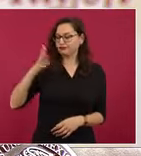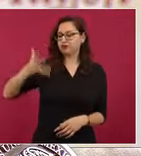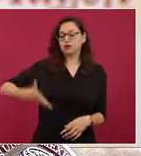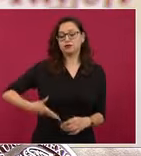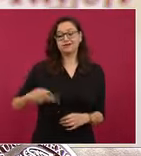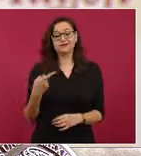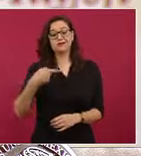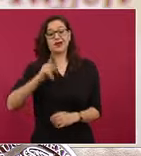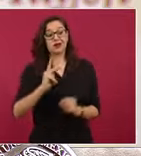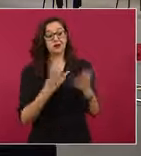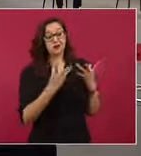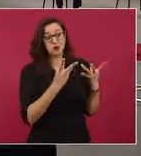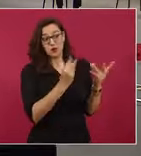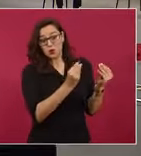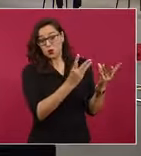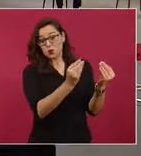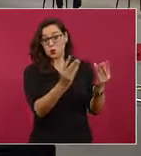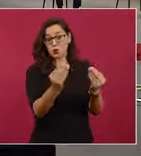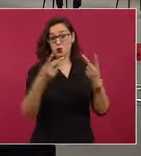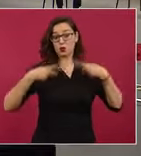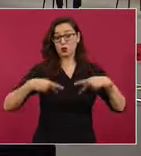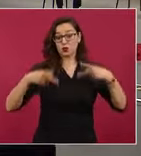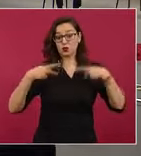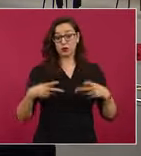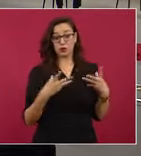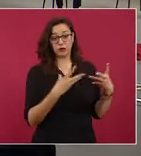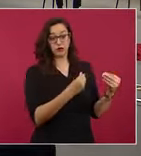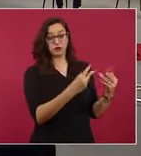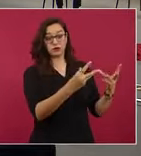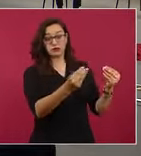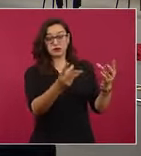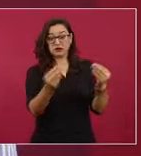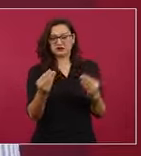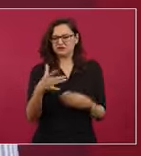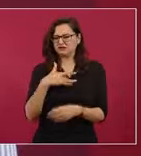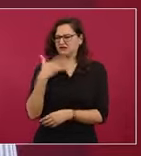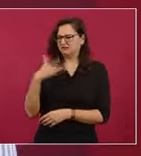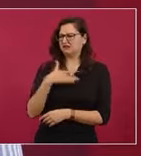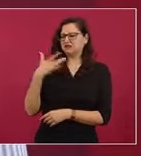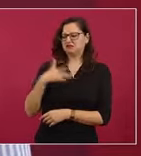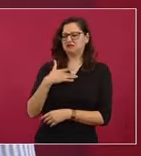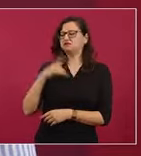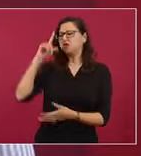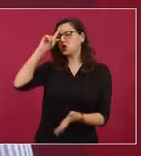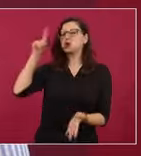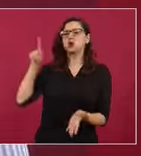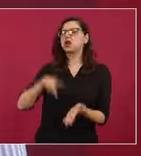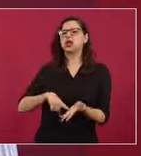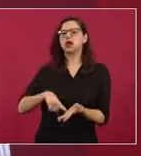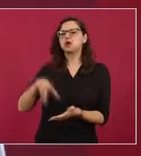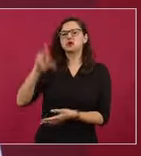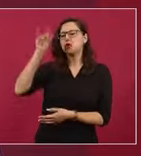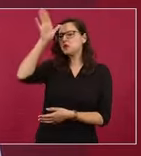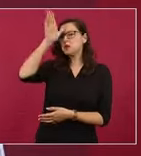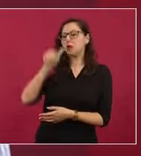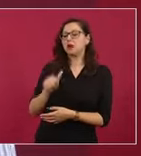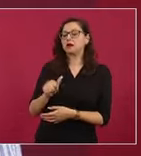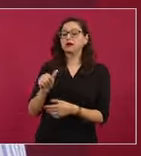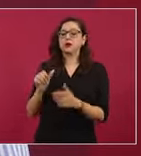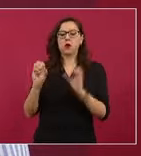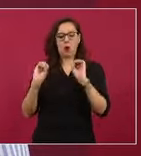no creen o que son escépticos o de plano negacionistas. Se niegan a ver la realidad y